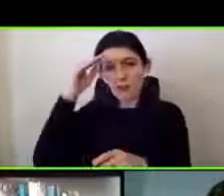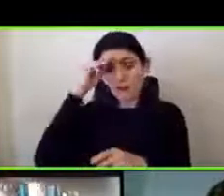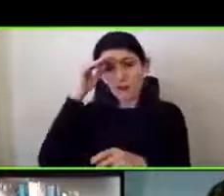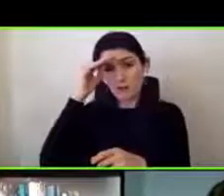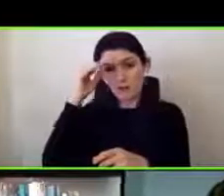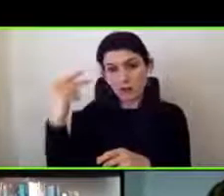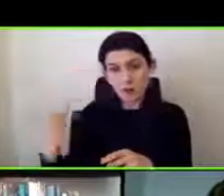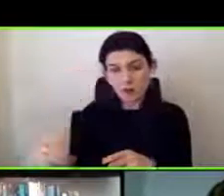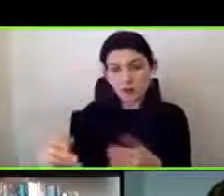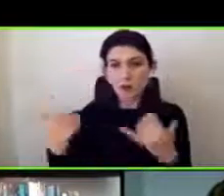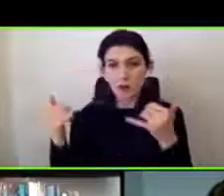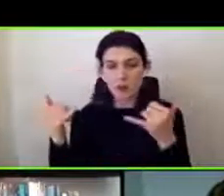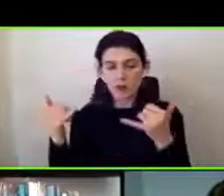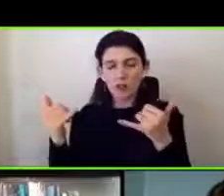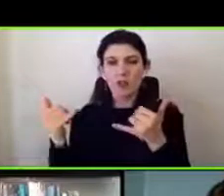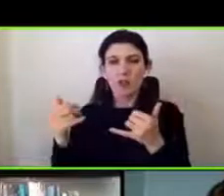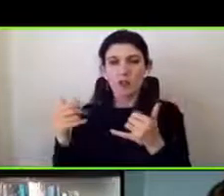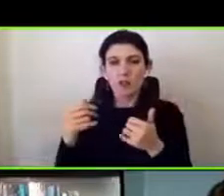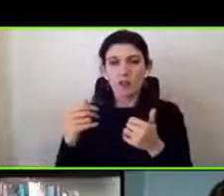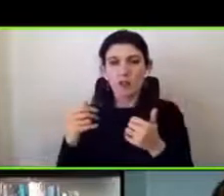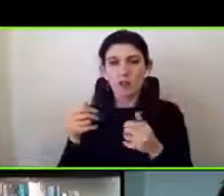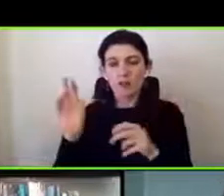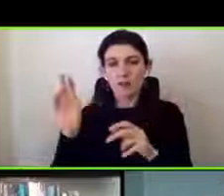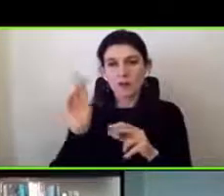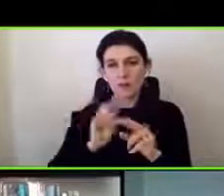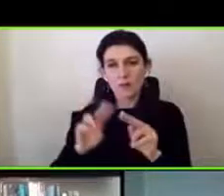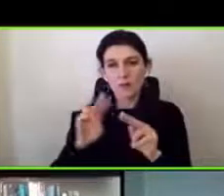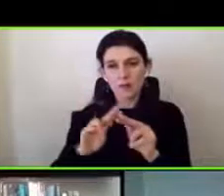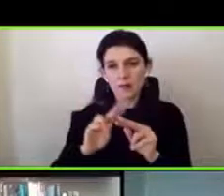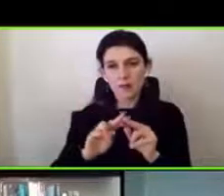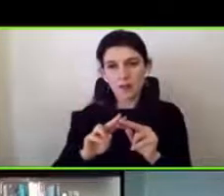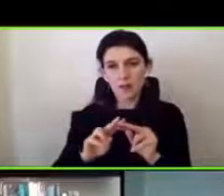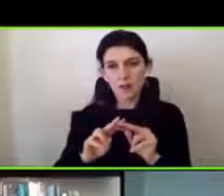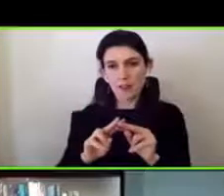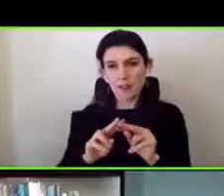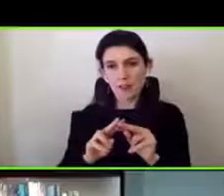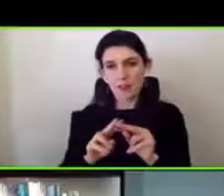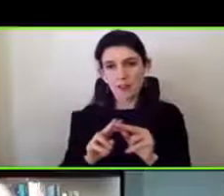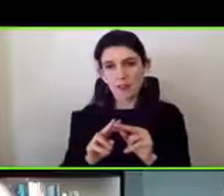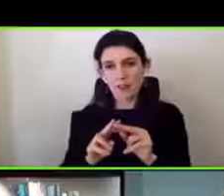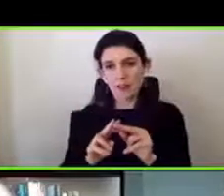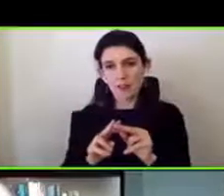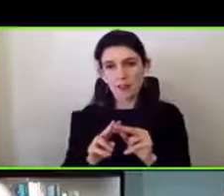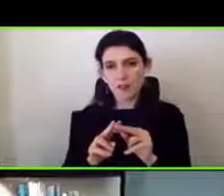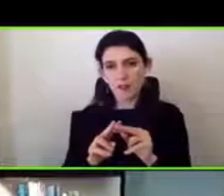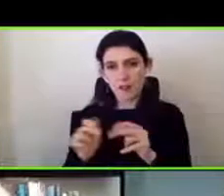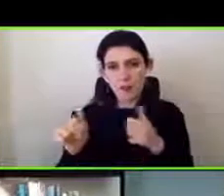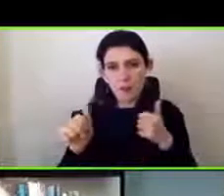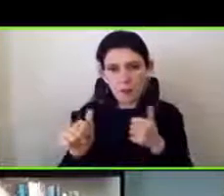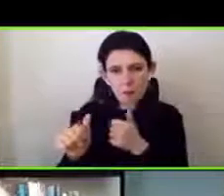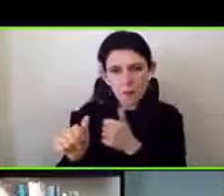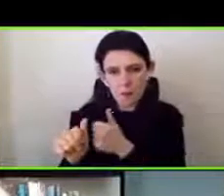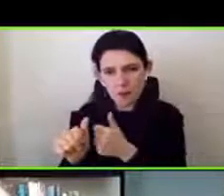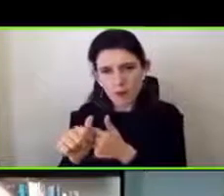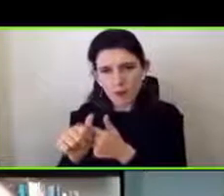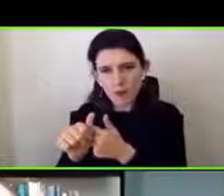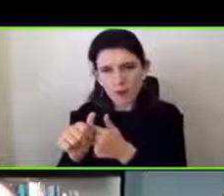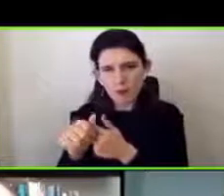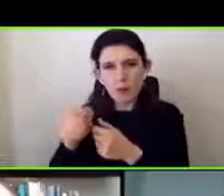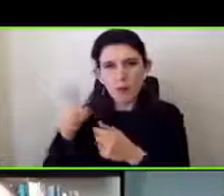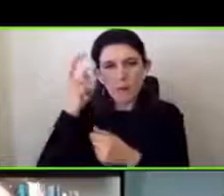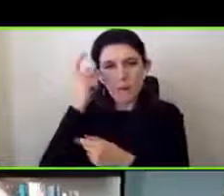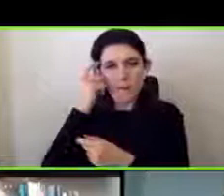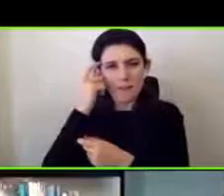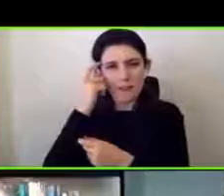juego, de ir haciendo lo que se conoce como una aproximación mentalizante, es decir,